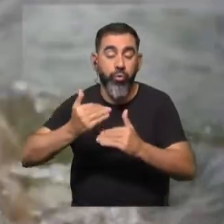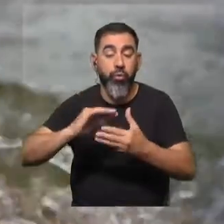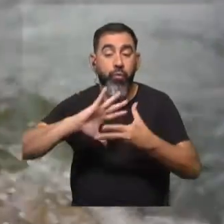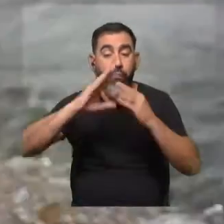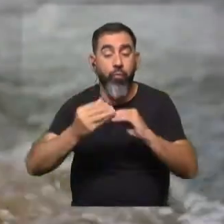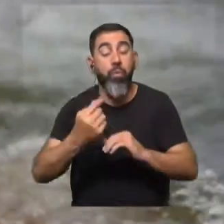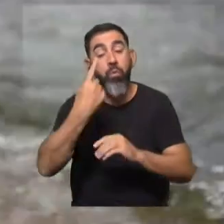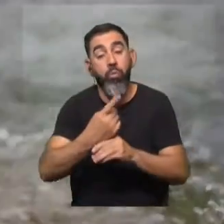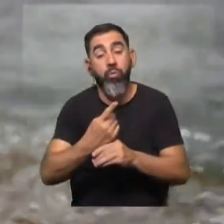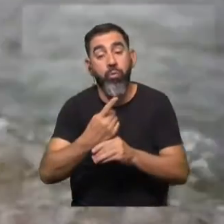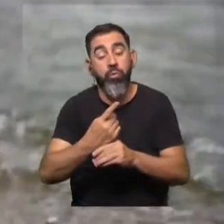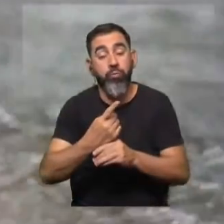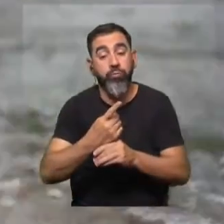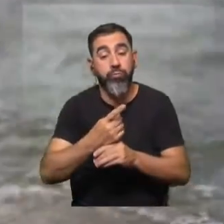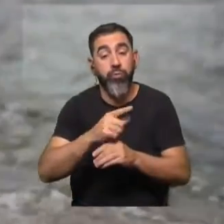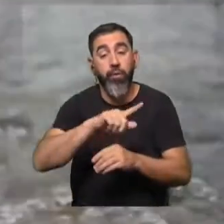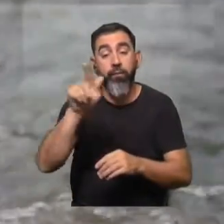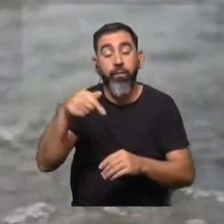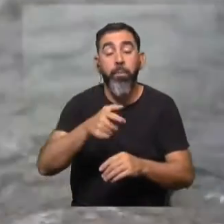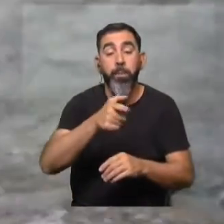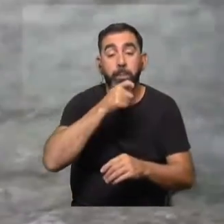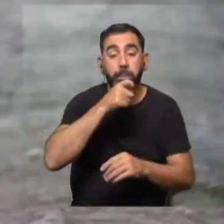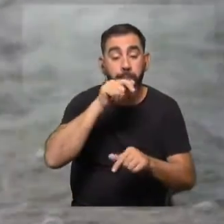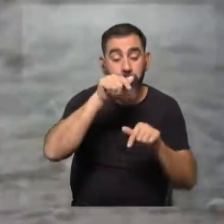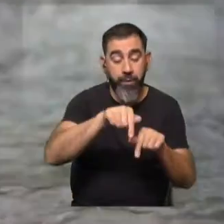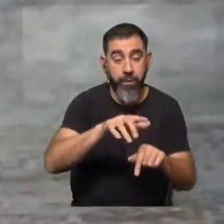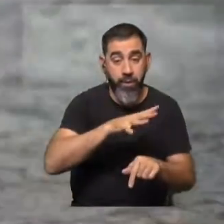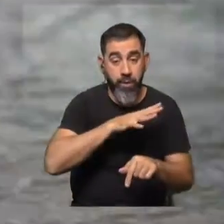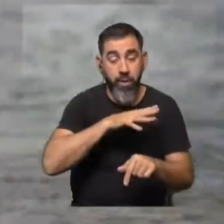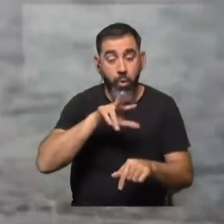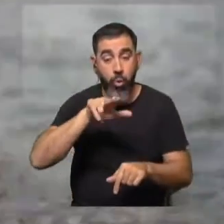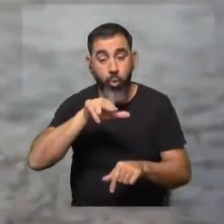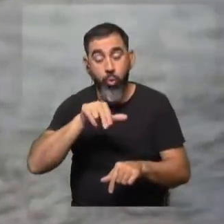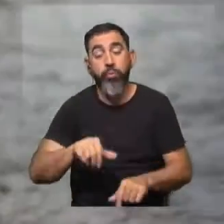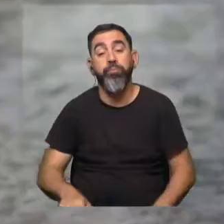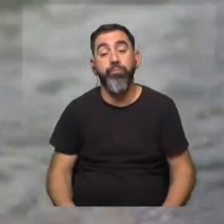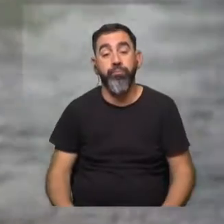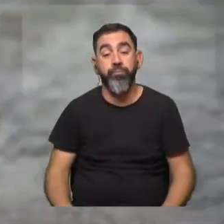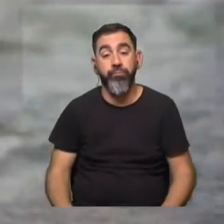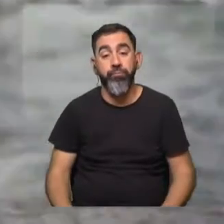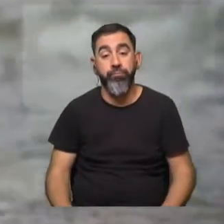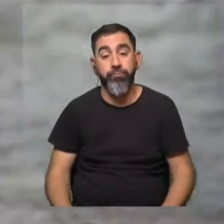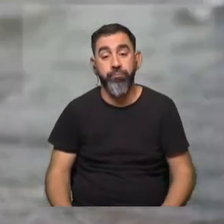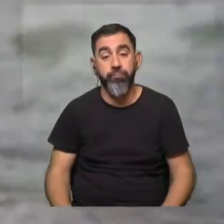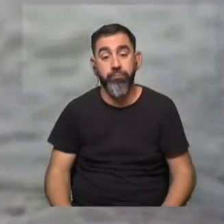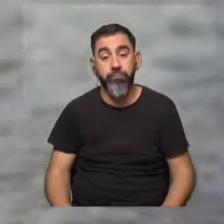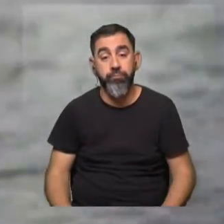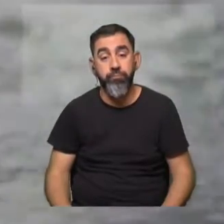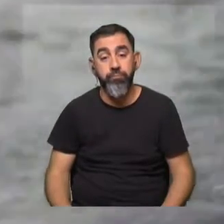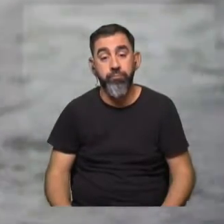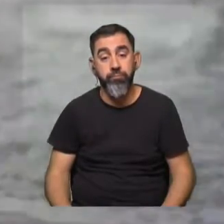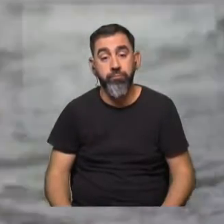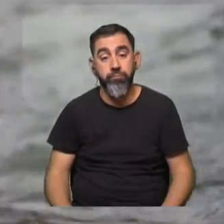es la fuente, digamos, la roca que tiene ese elemento, que va a sufrir